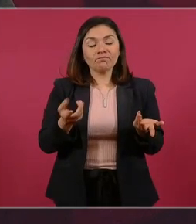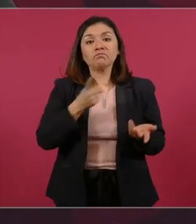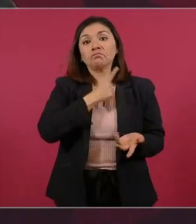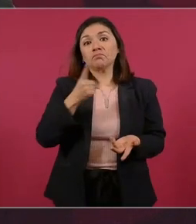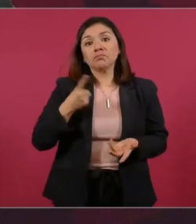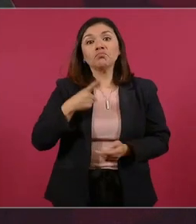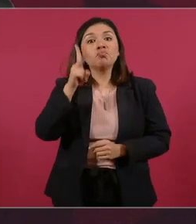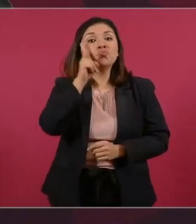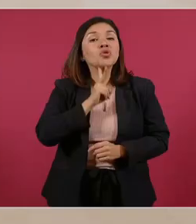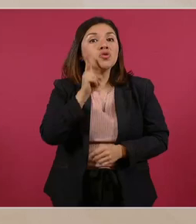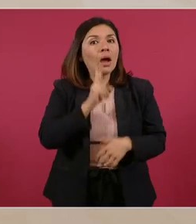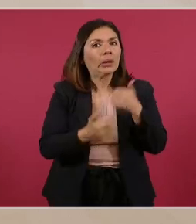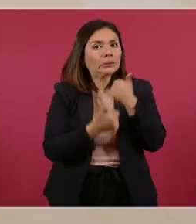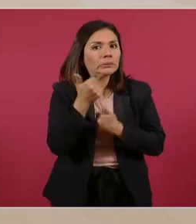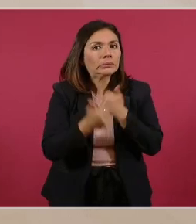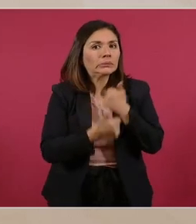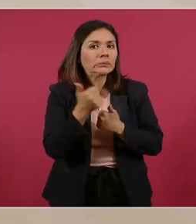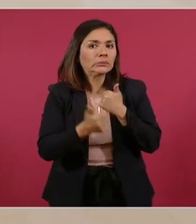intentarlo.